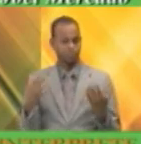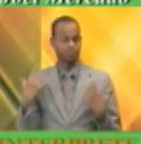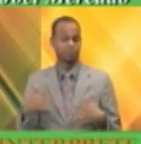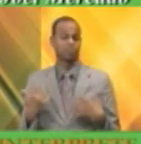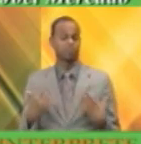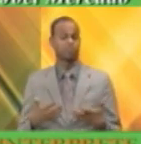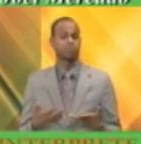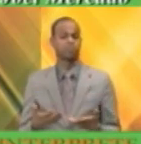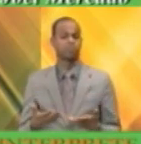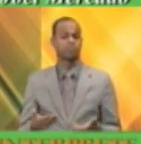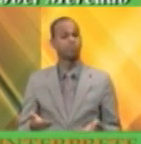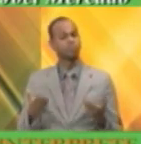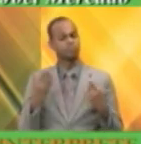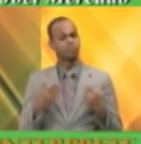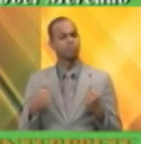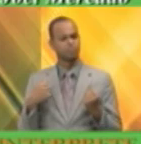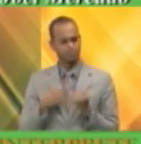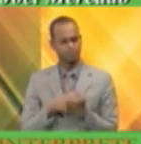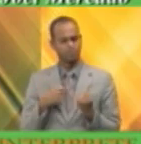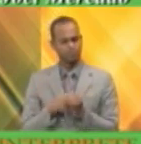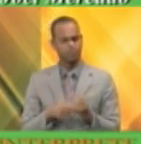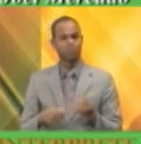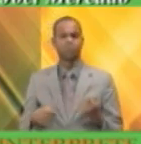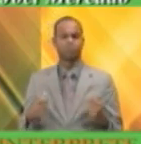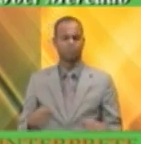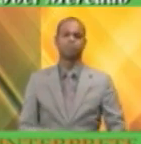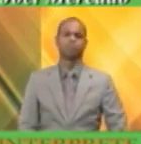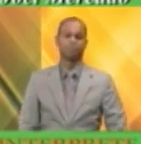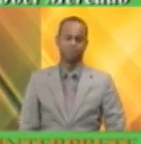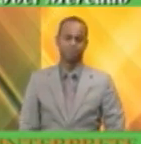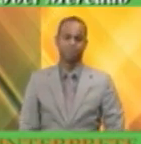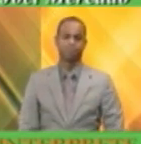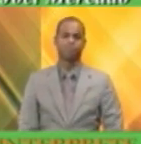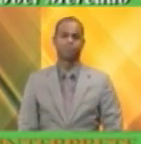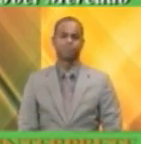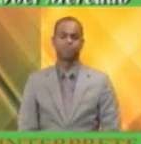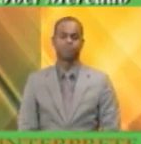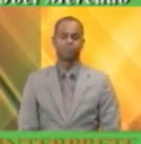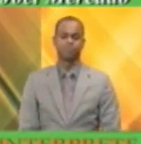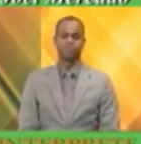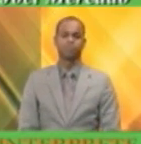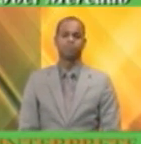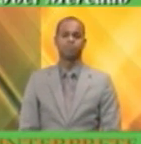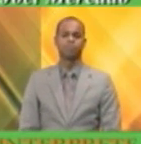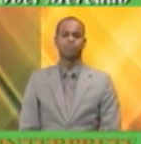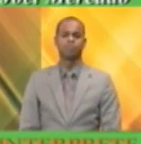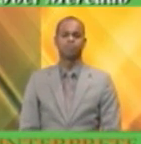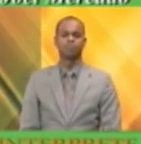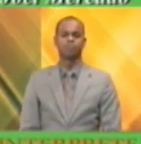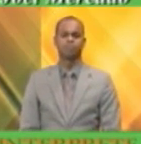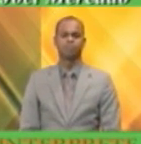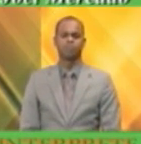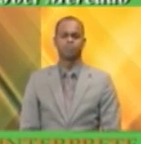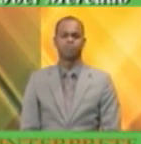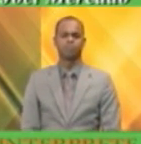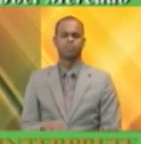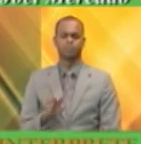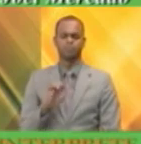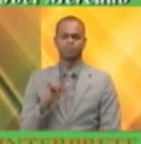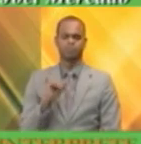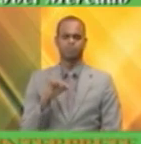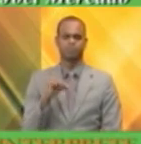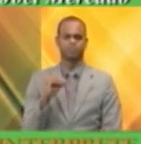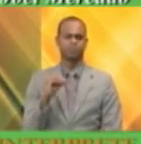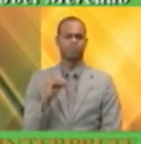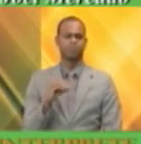sea precariamente, pero no han metido la mano para eso. Bien. Uh-huh. ¿Cuáles son los planes, Eladio, entonces, de ustedes,